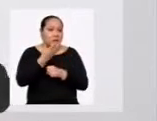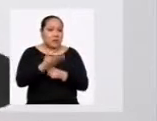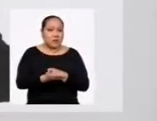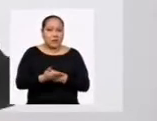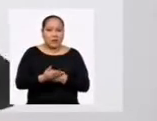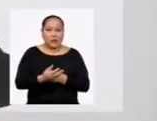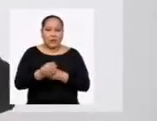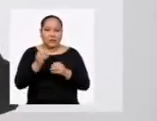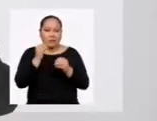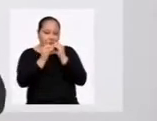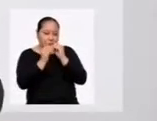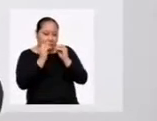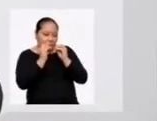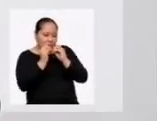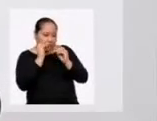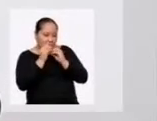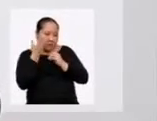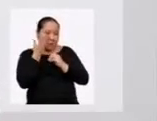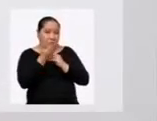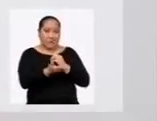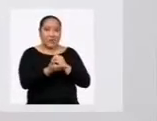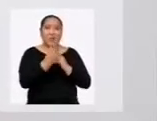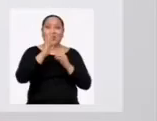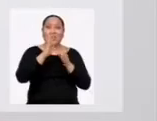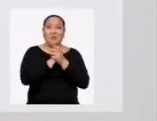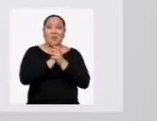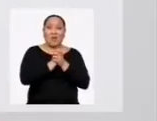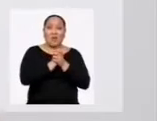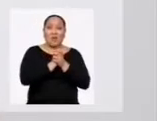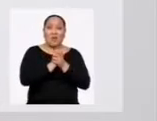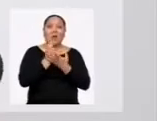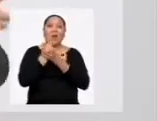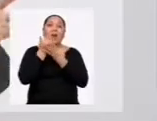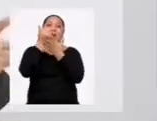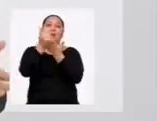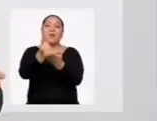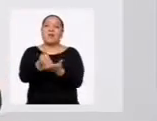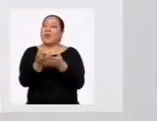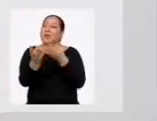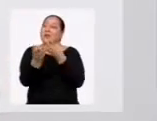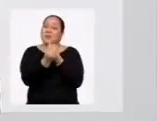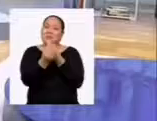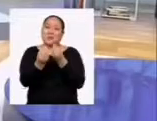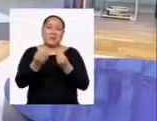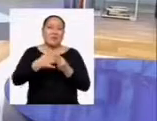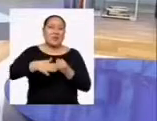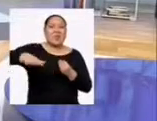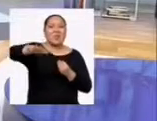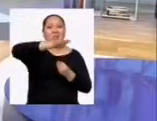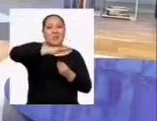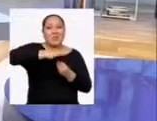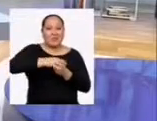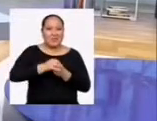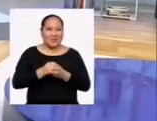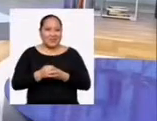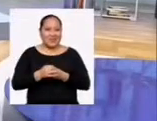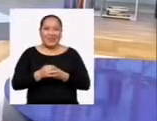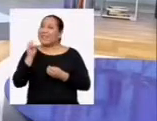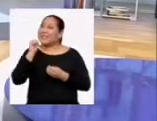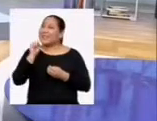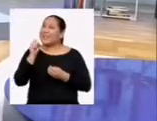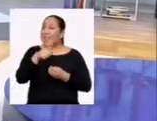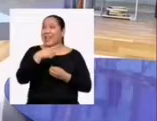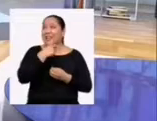al retroalimentar el trabajo de tu amigo va a servir muchísimo al resto. Sí, además a